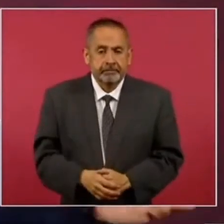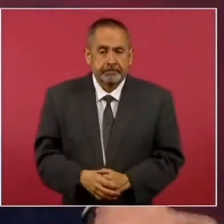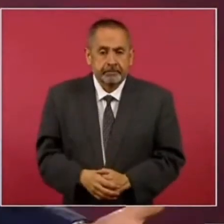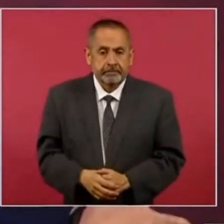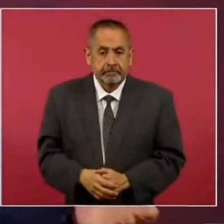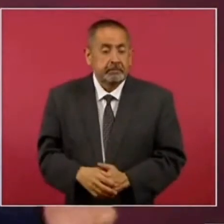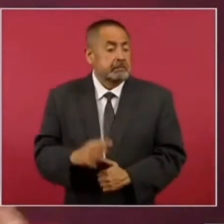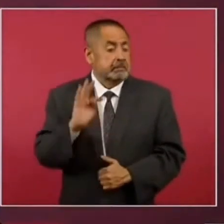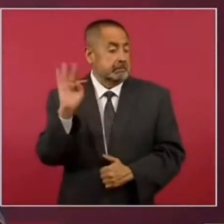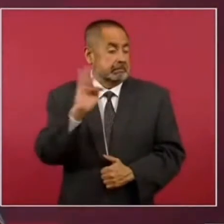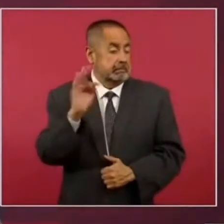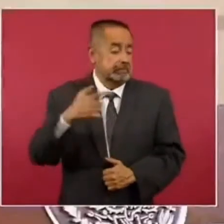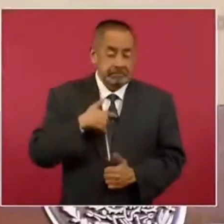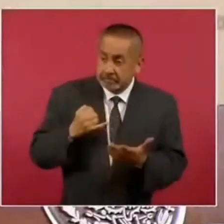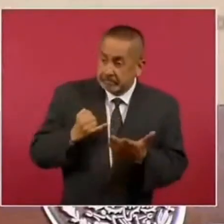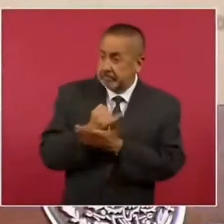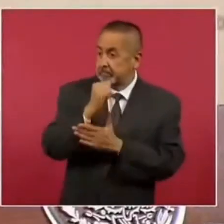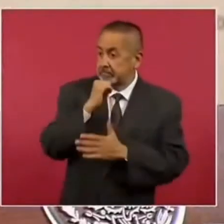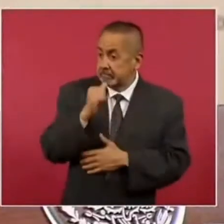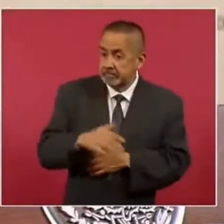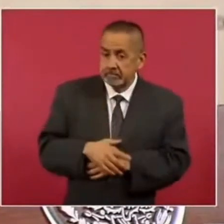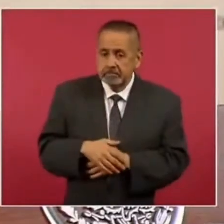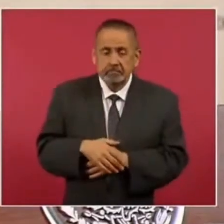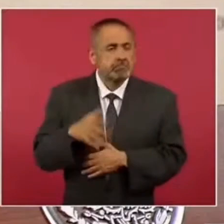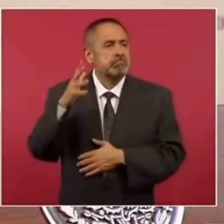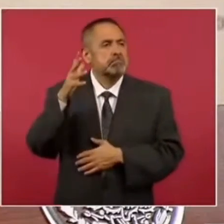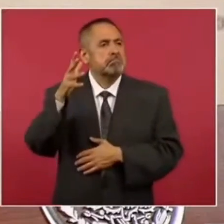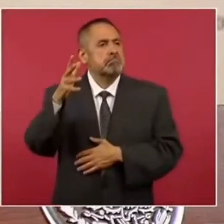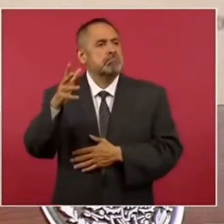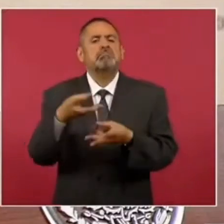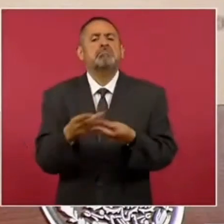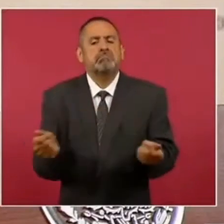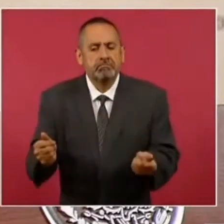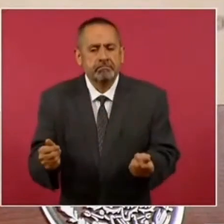Si no hacemos eso, desaparece.